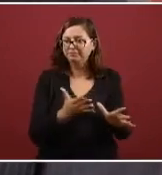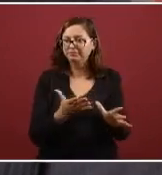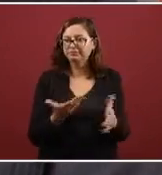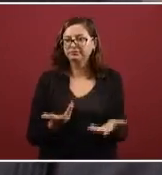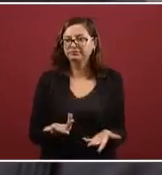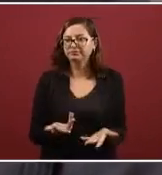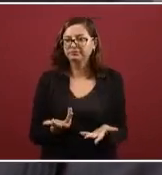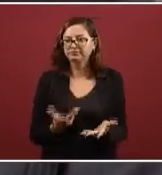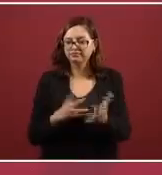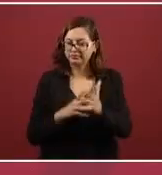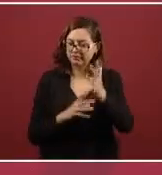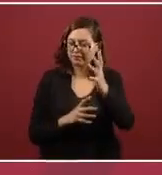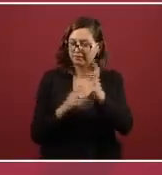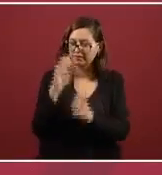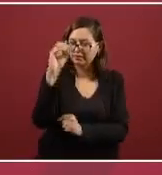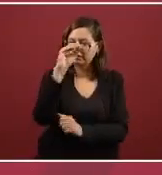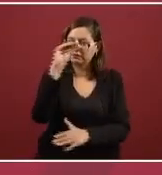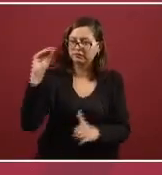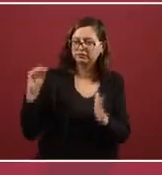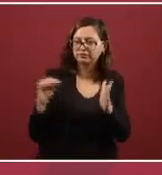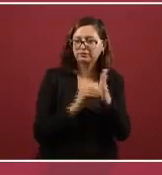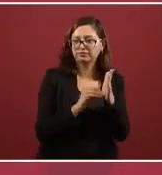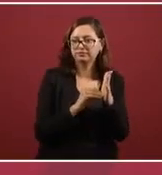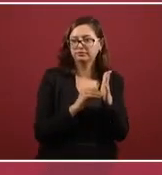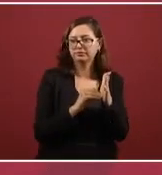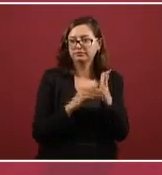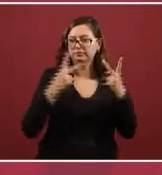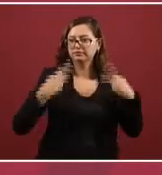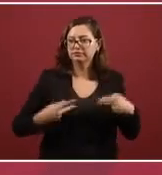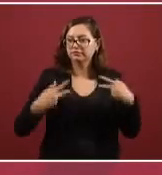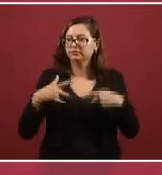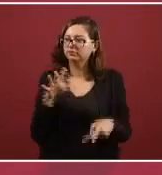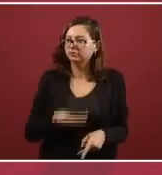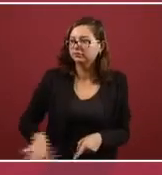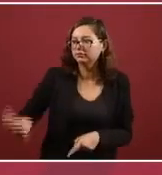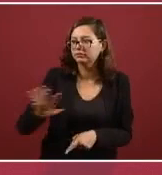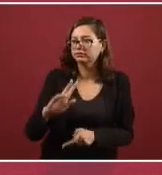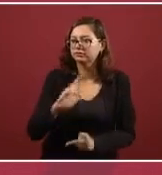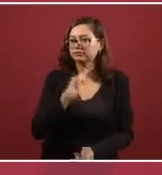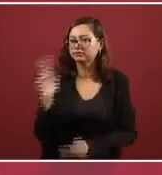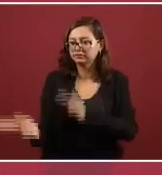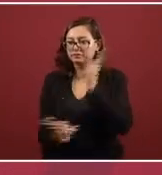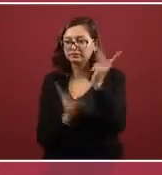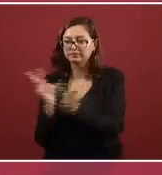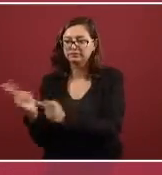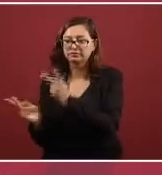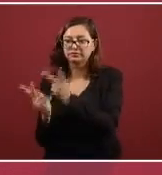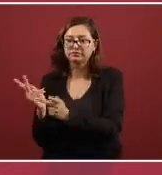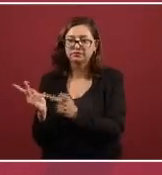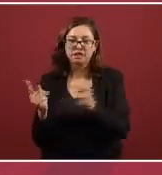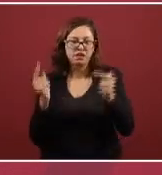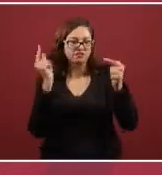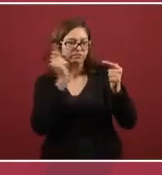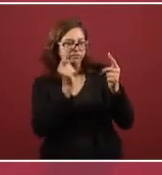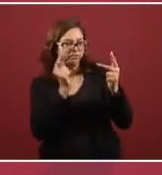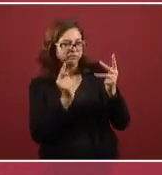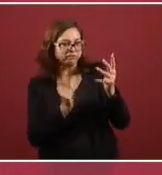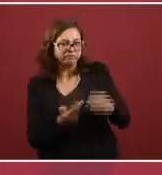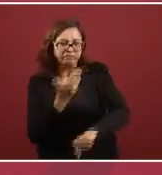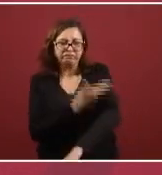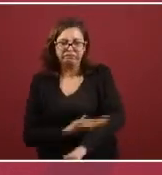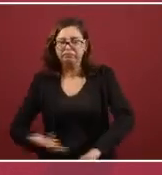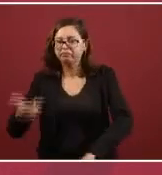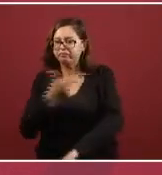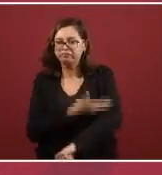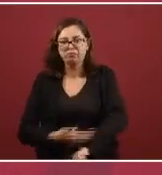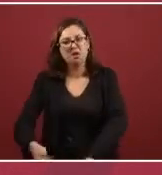poner en la Constitución lo de la consulta ciudadana con una serie de